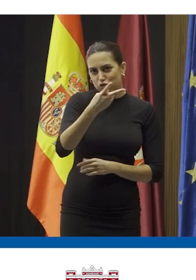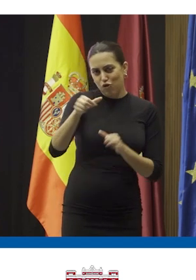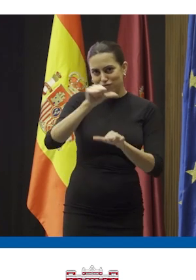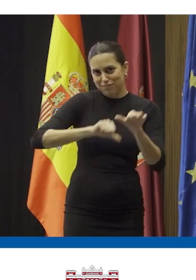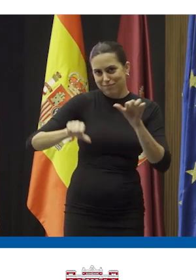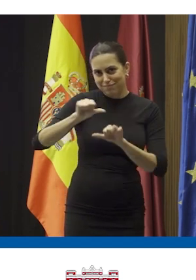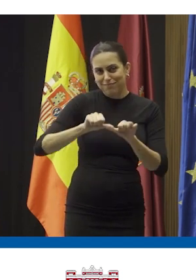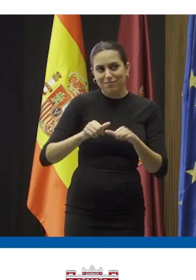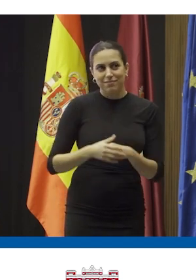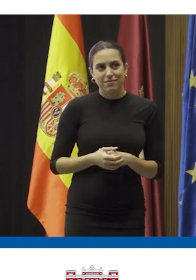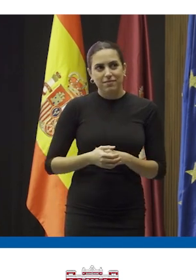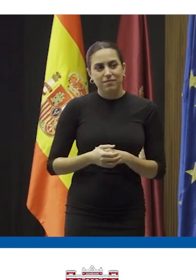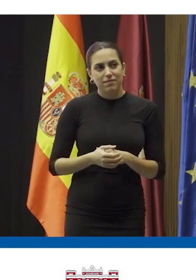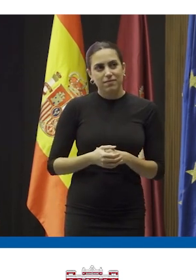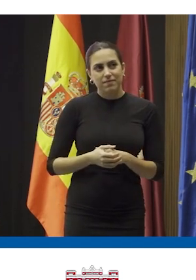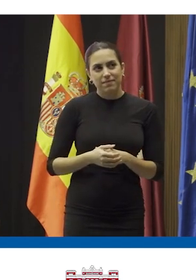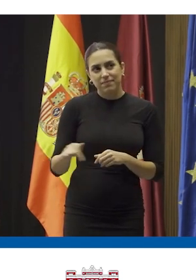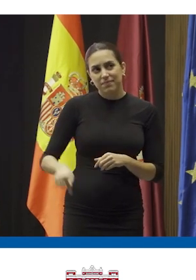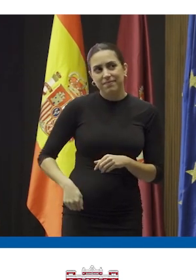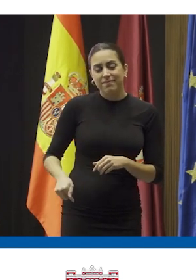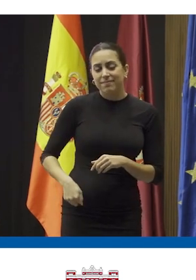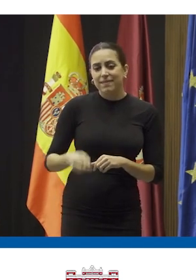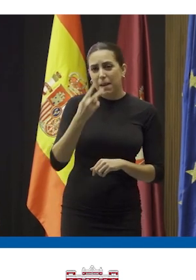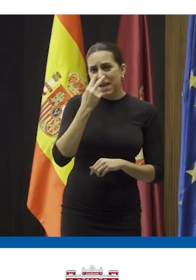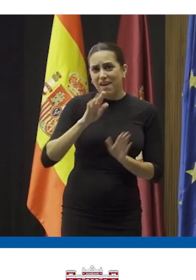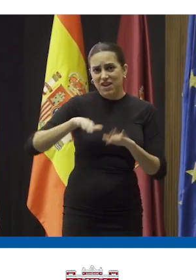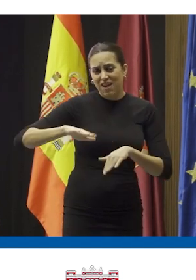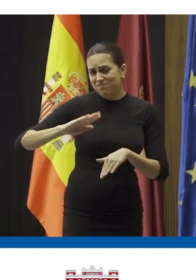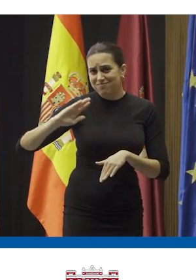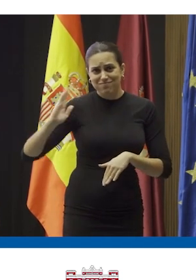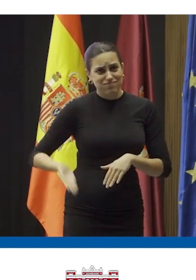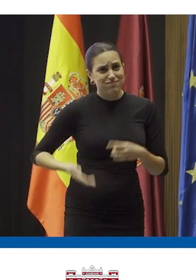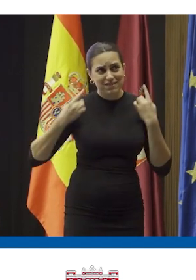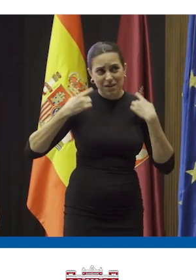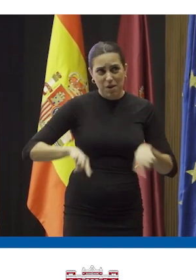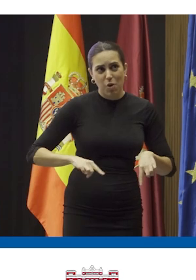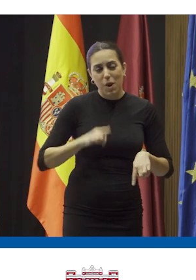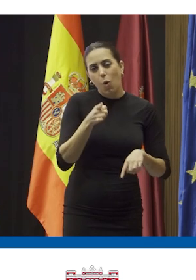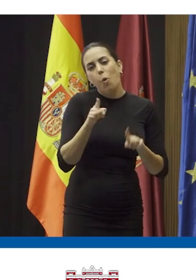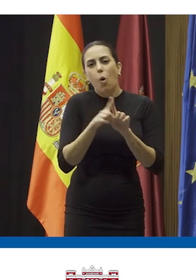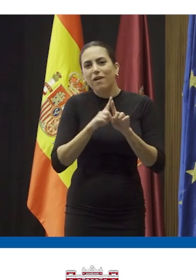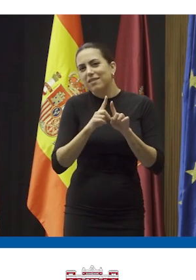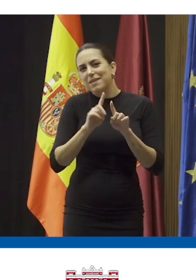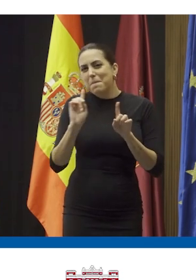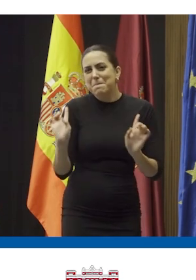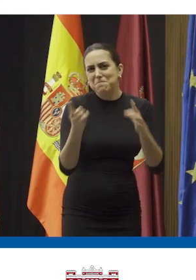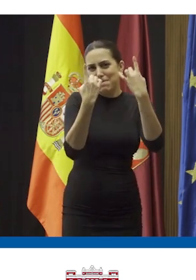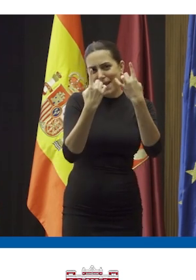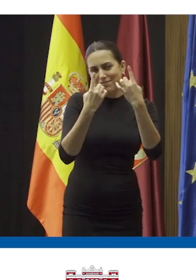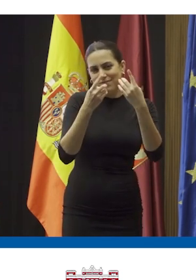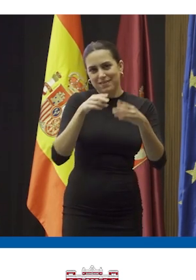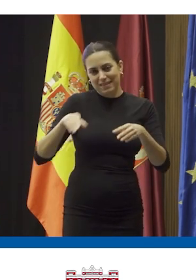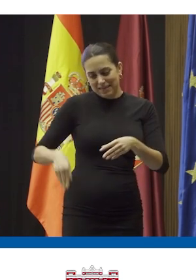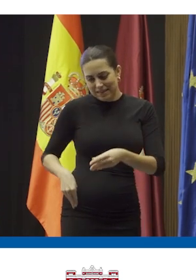no lo creemos, pero bueno, fue el primer inicio de lo que luego serían los trasplantes. El trépano,